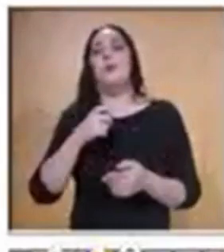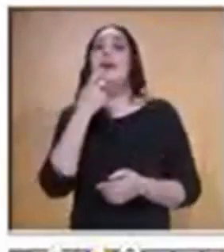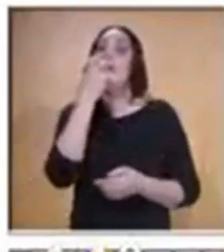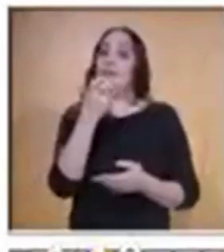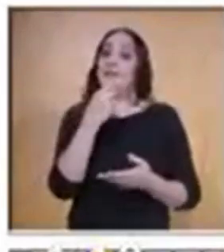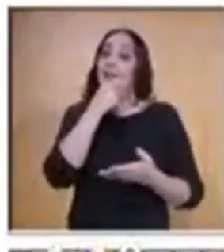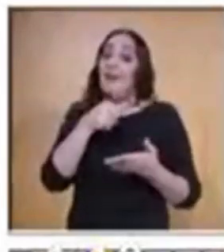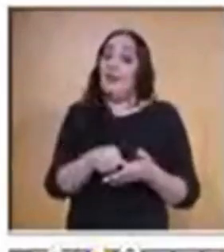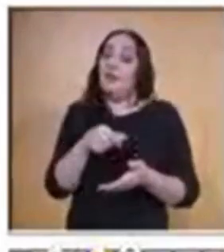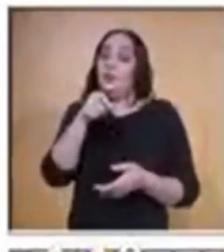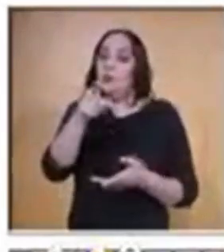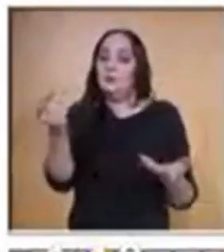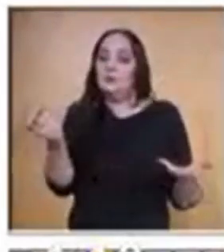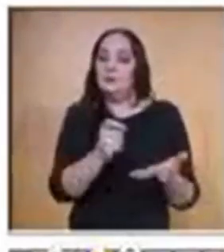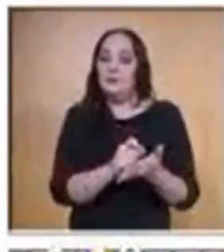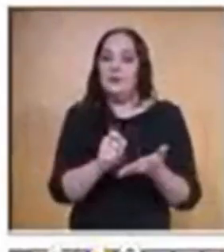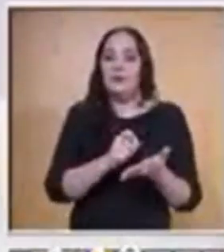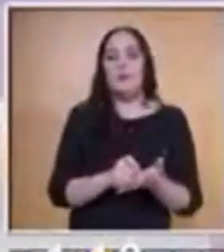de evidencias.